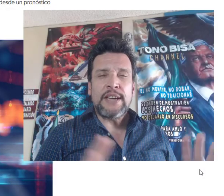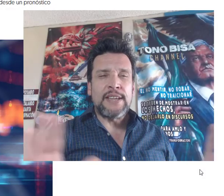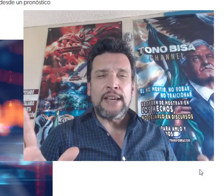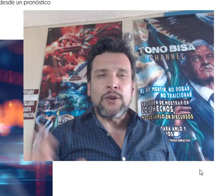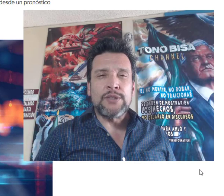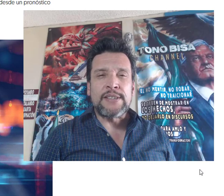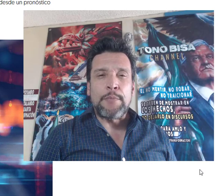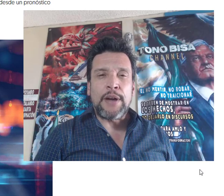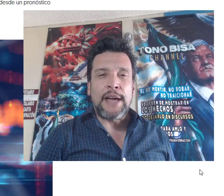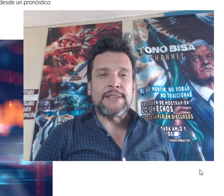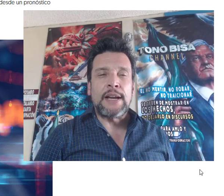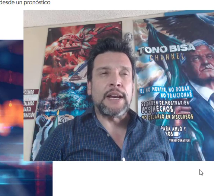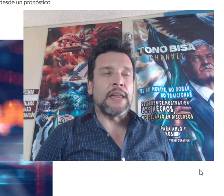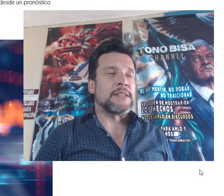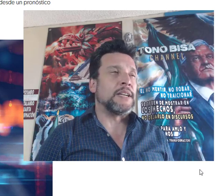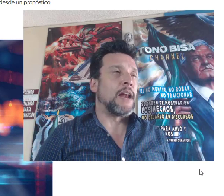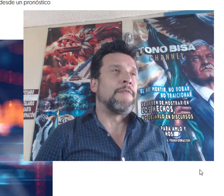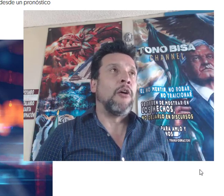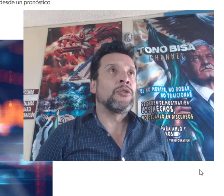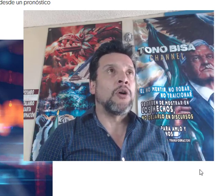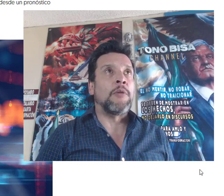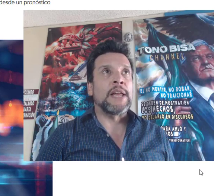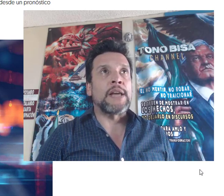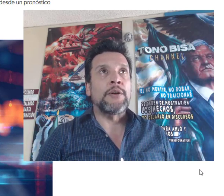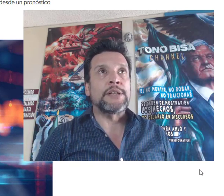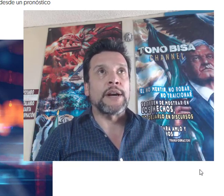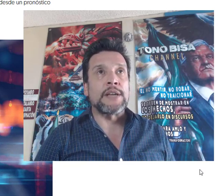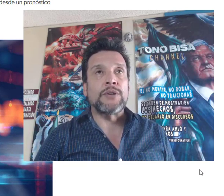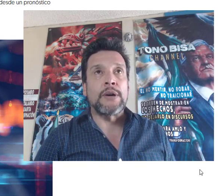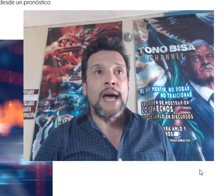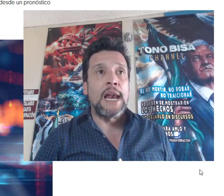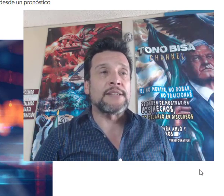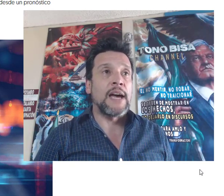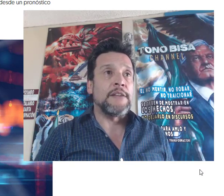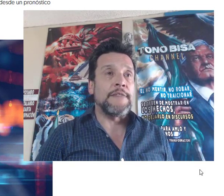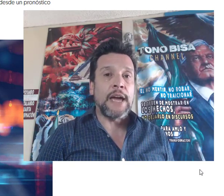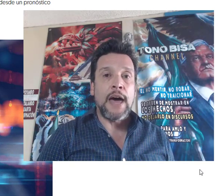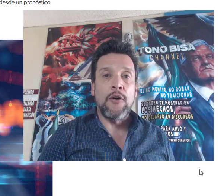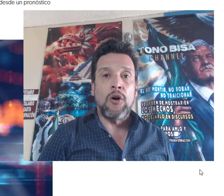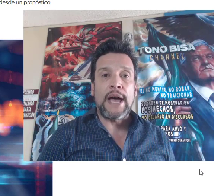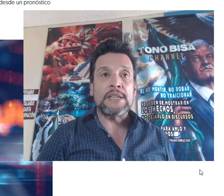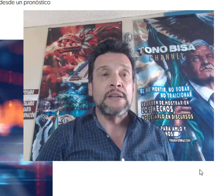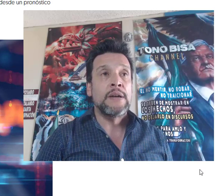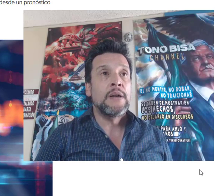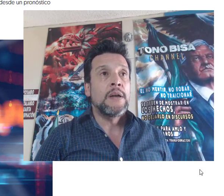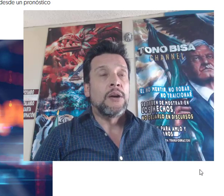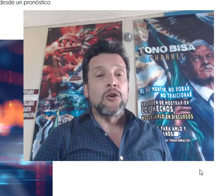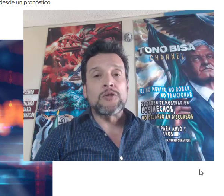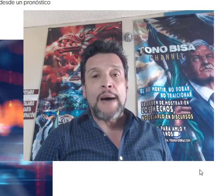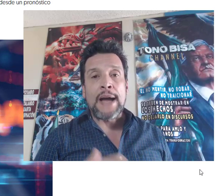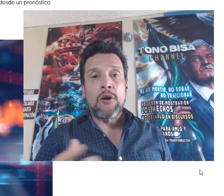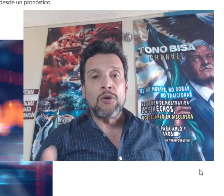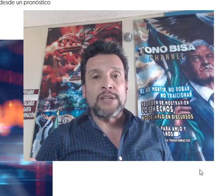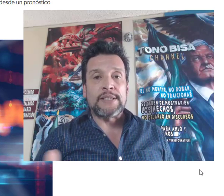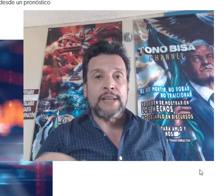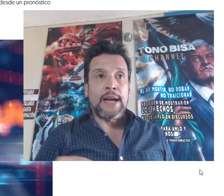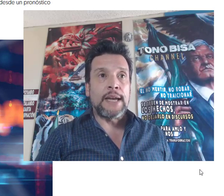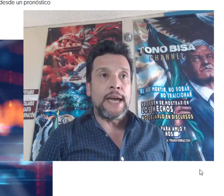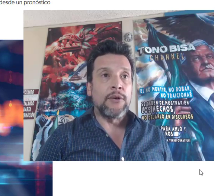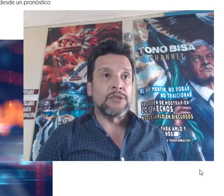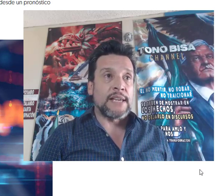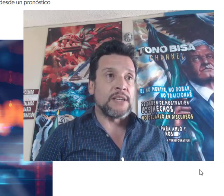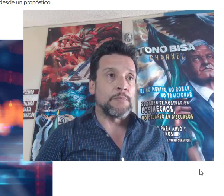muchas de las cosas que pueda salir a decir el fondo monetariointernacional las calificadoras los bancos